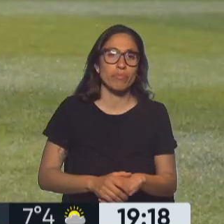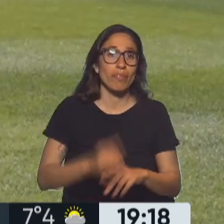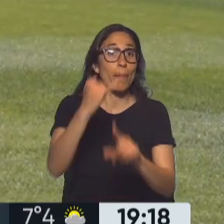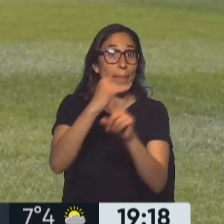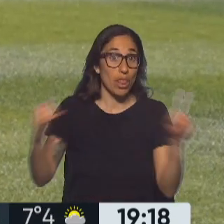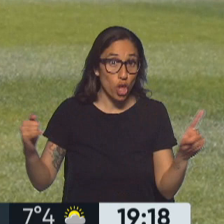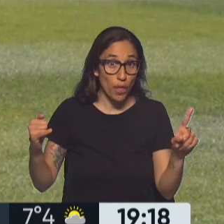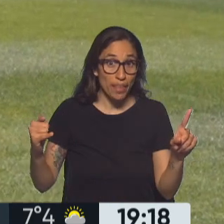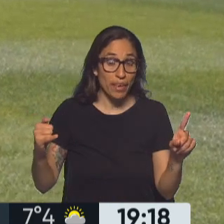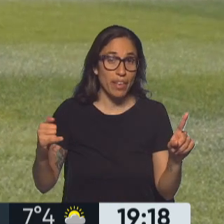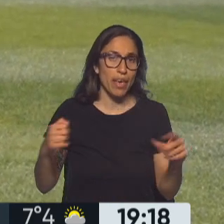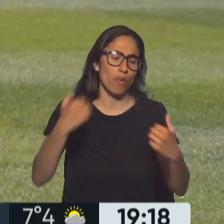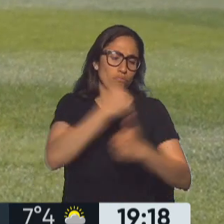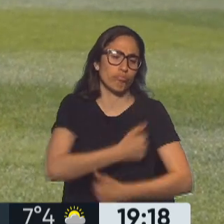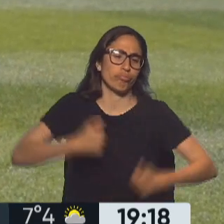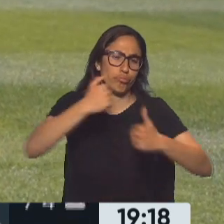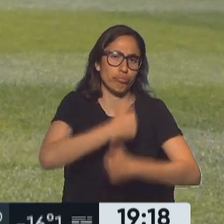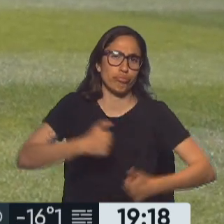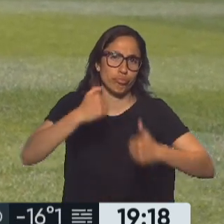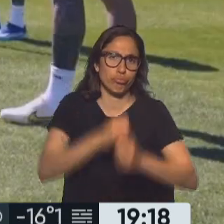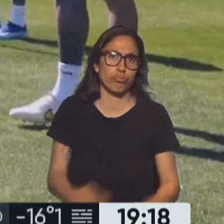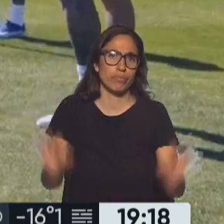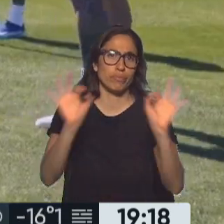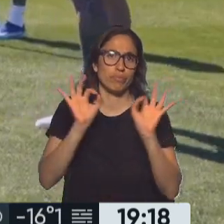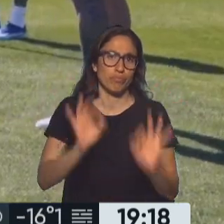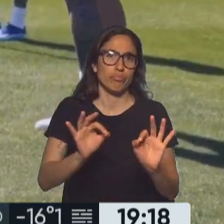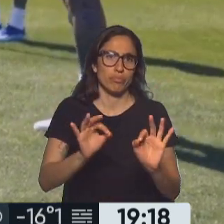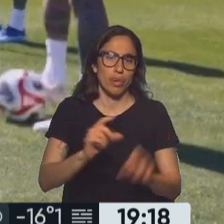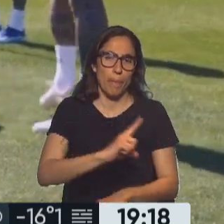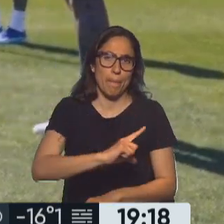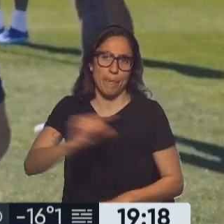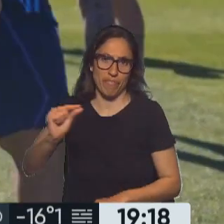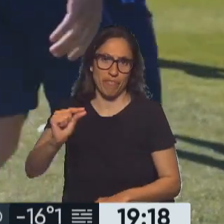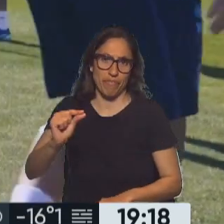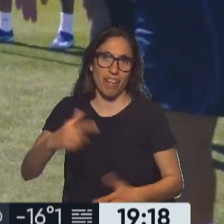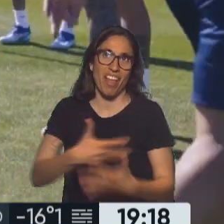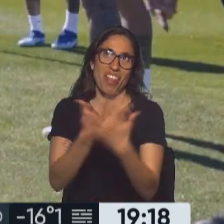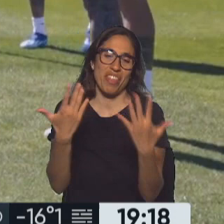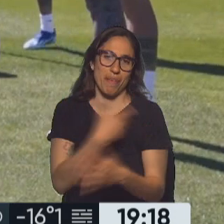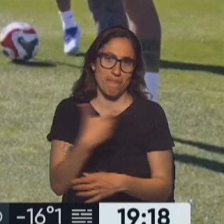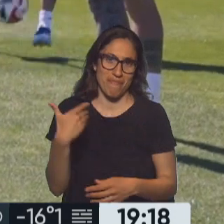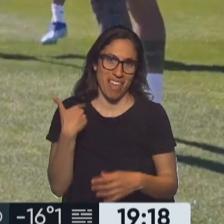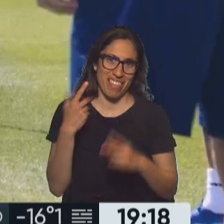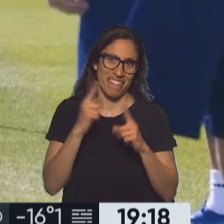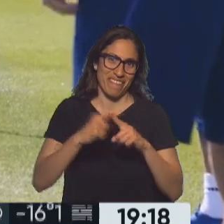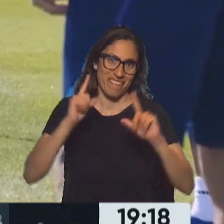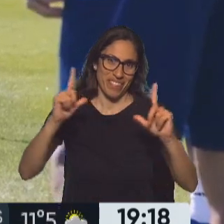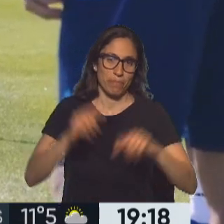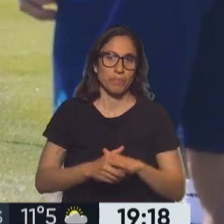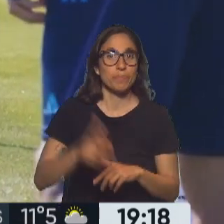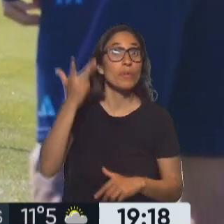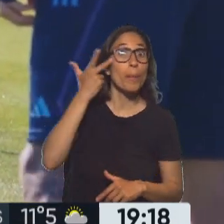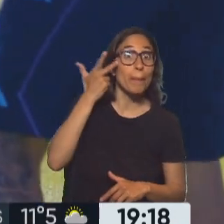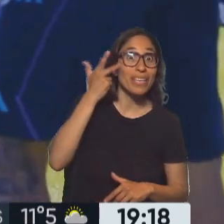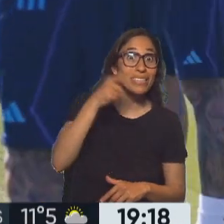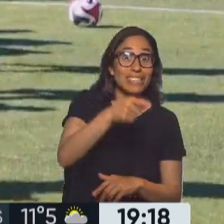bañaron liberados. Perfecto. Por el Día de la Madre. Almorzar con sus madres. Imagínate, Messi se fue ahí al aeropuerto cerquita, voló a